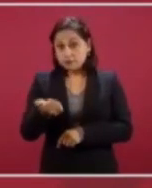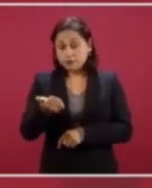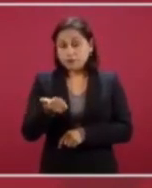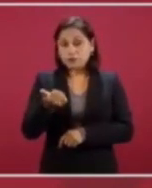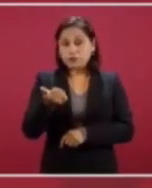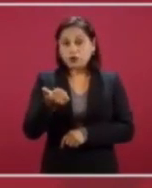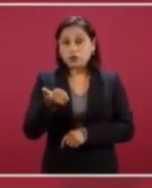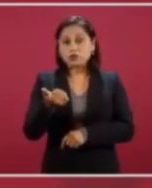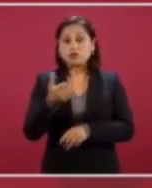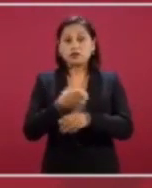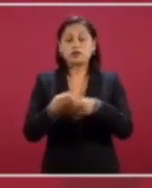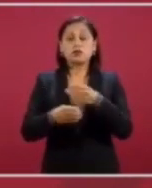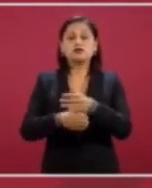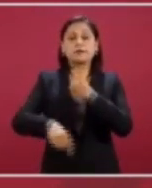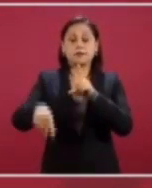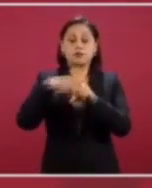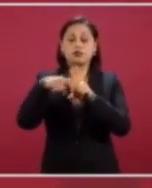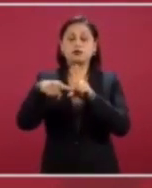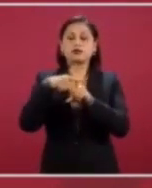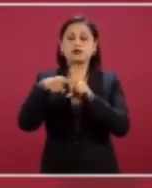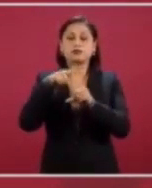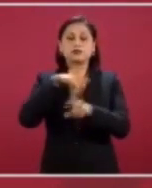positivo, de lo que hemos avanzado, hay mucho,